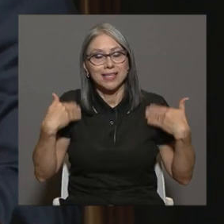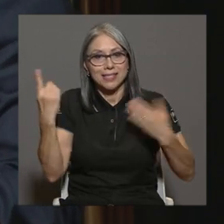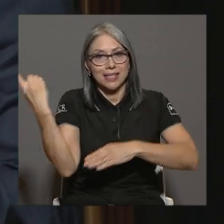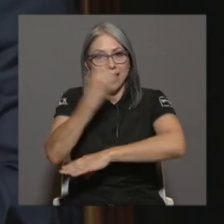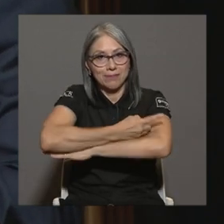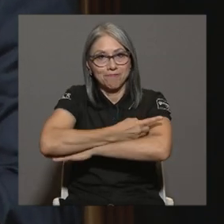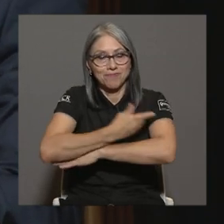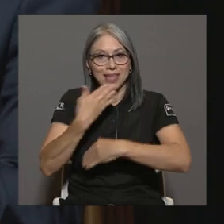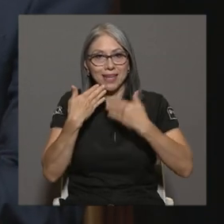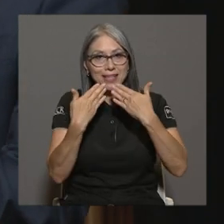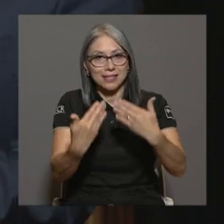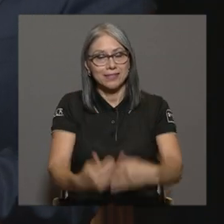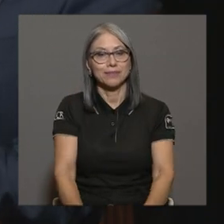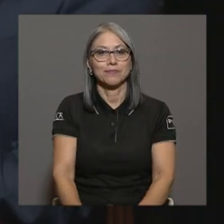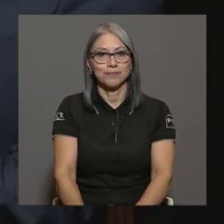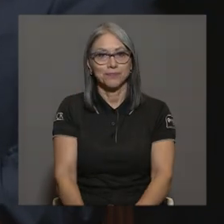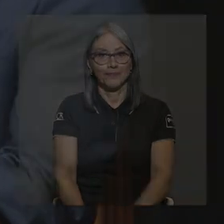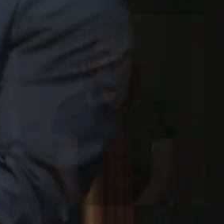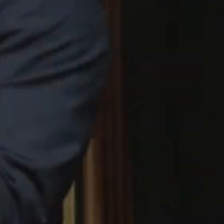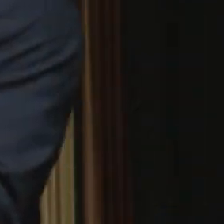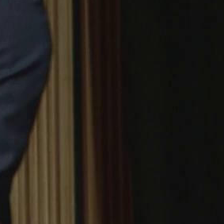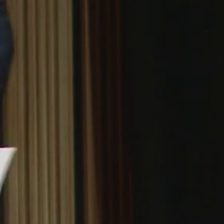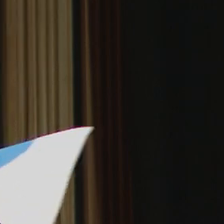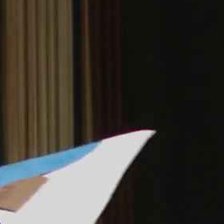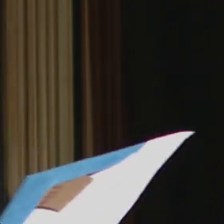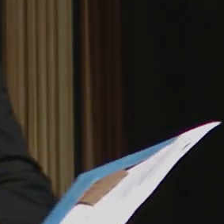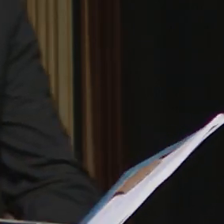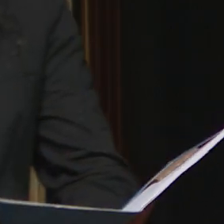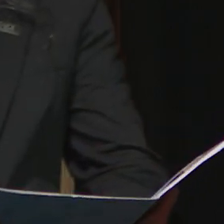día. Gracias.